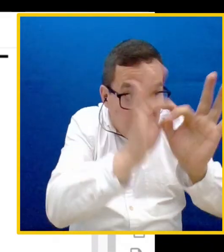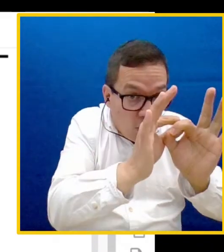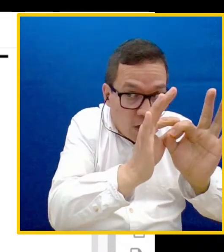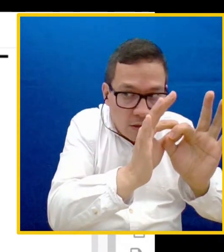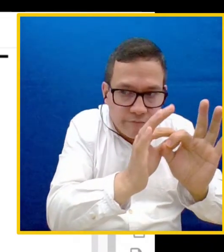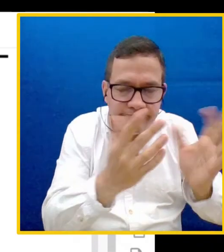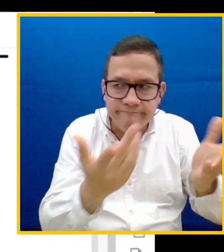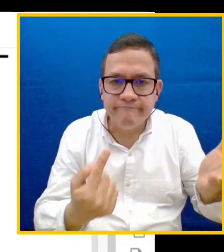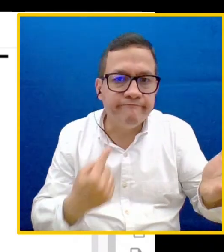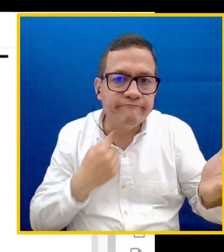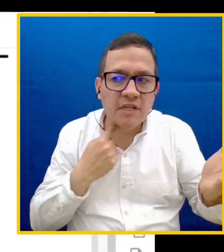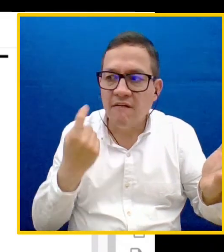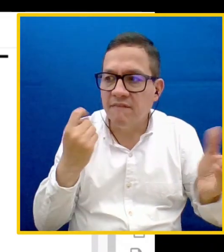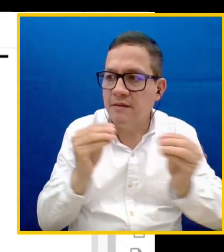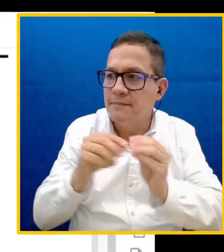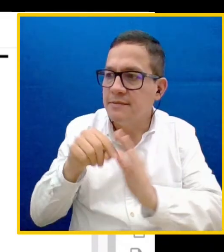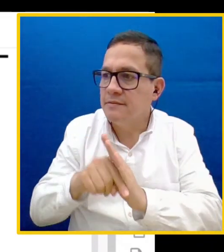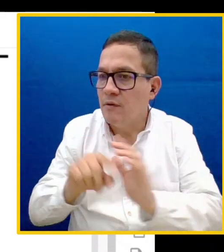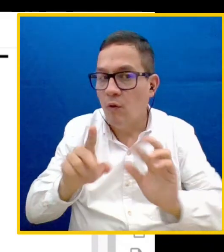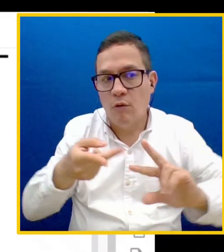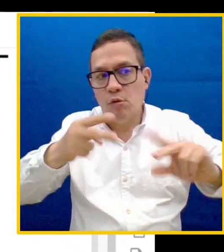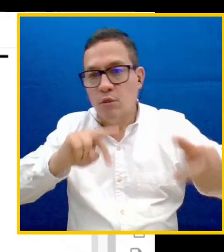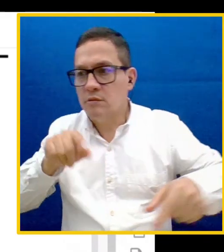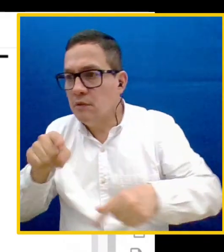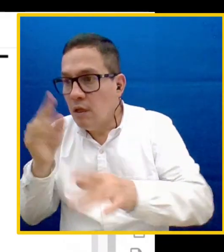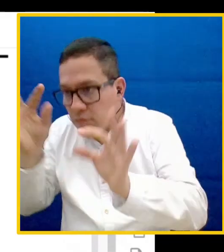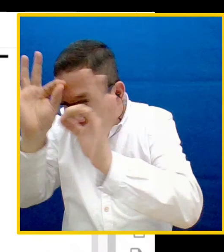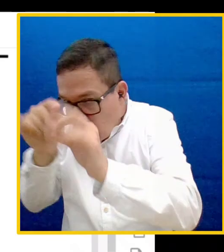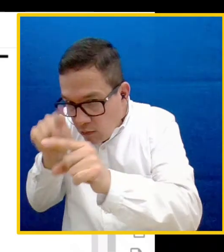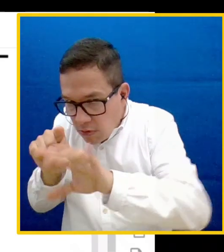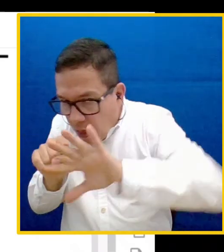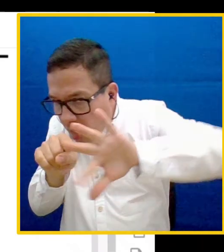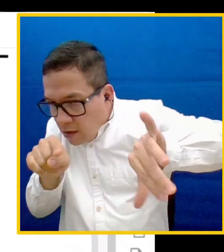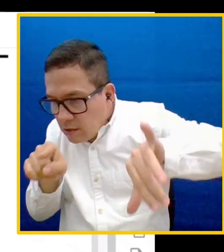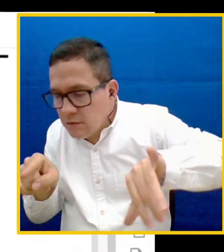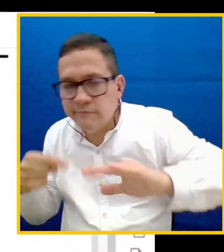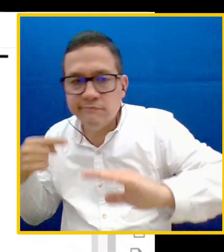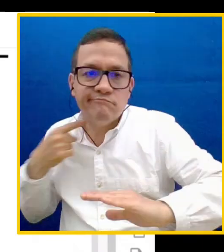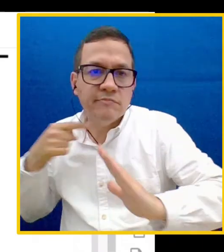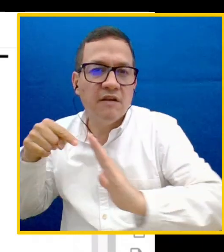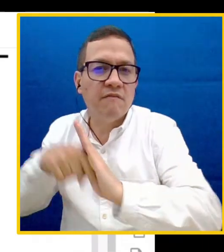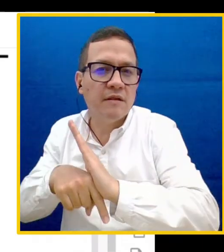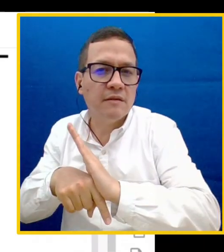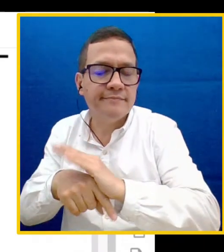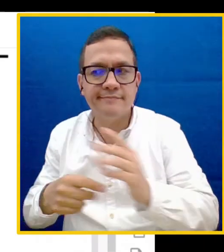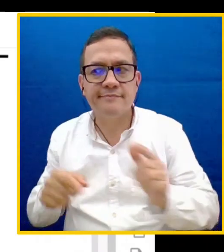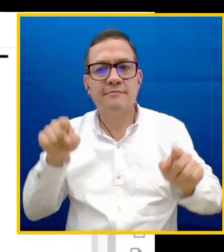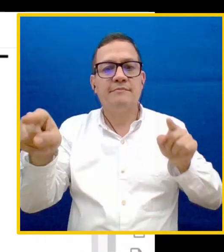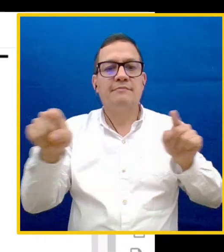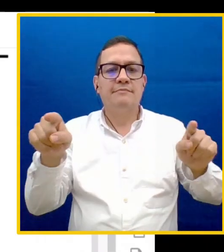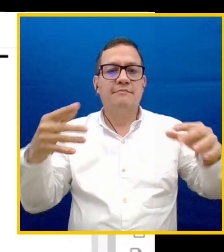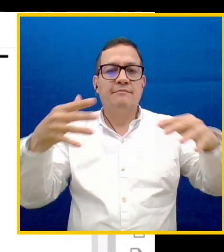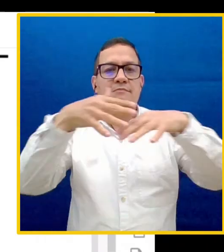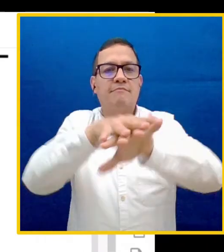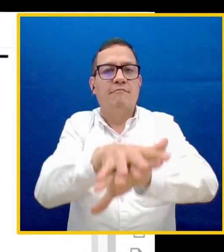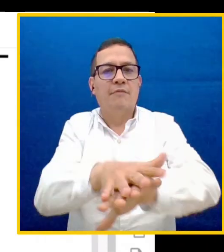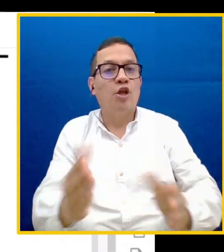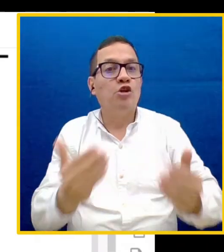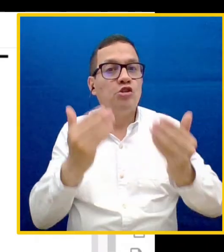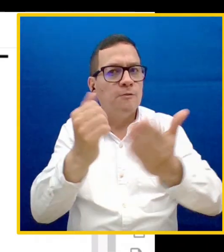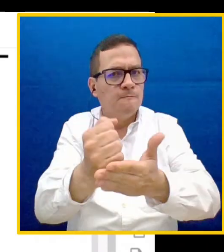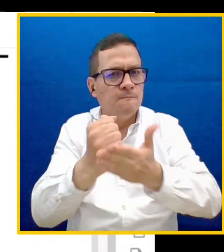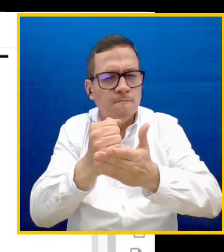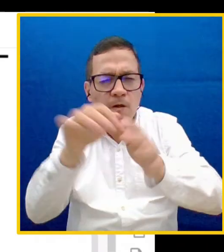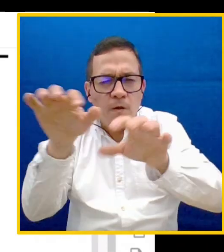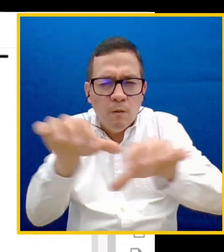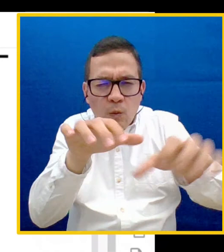resolver o no explicados de manera acabada. Ambos construyen los datos para explicar el fenómeno que